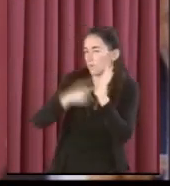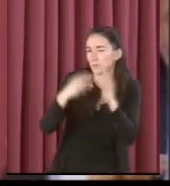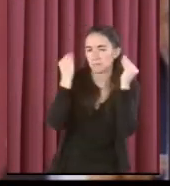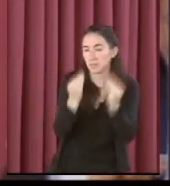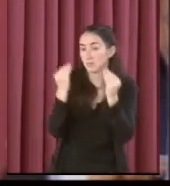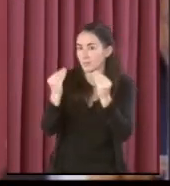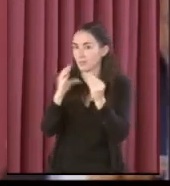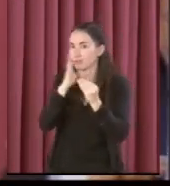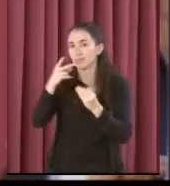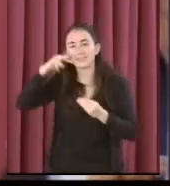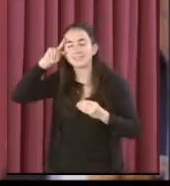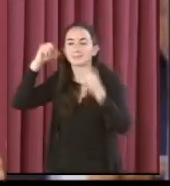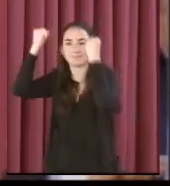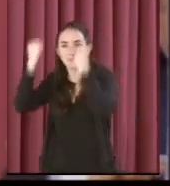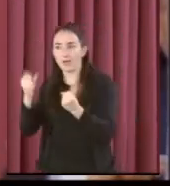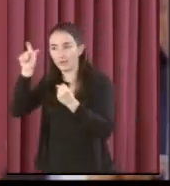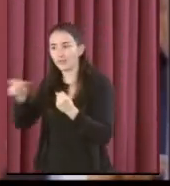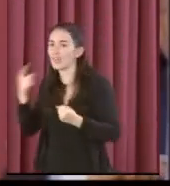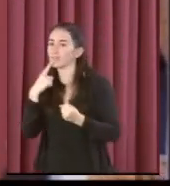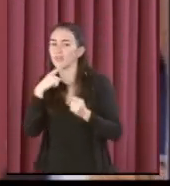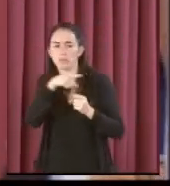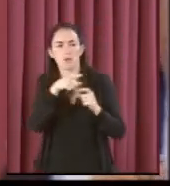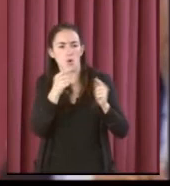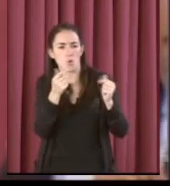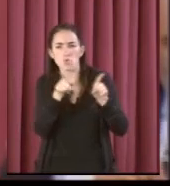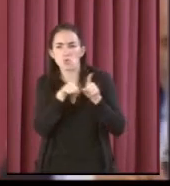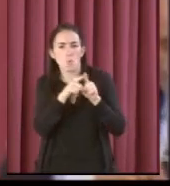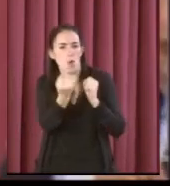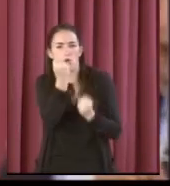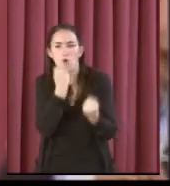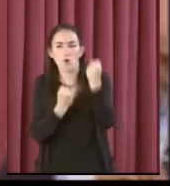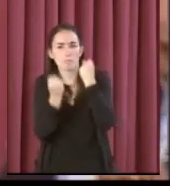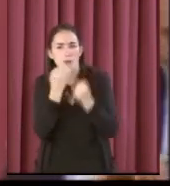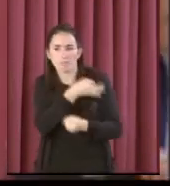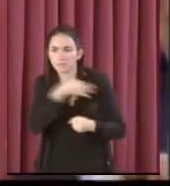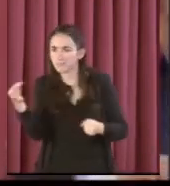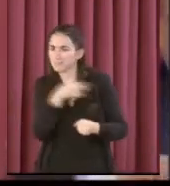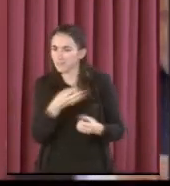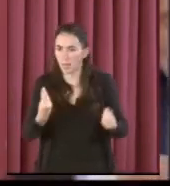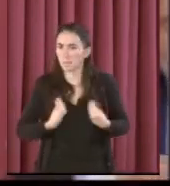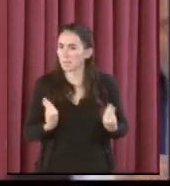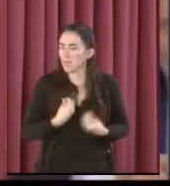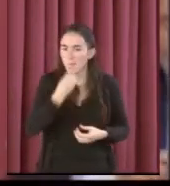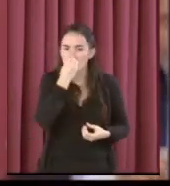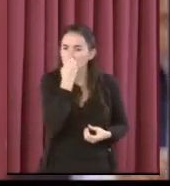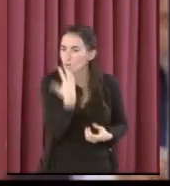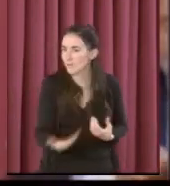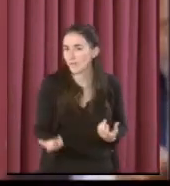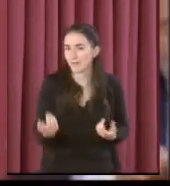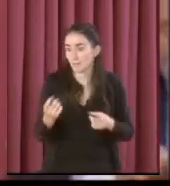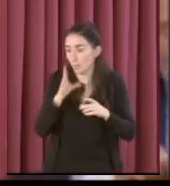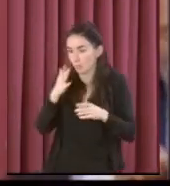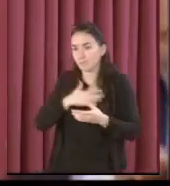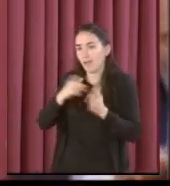una ciudad livable, una economía habitable y disfrutable, una característica de estas ciudades, como la nuestra,